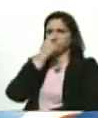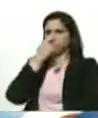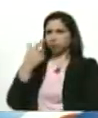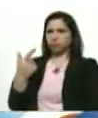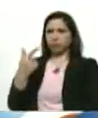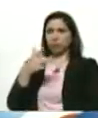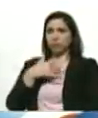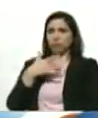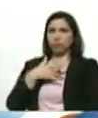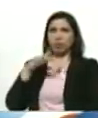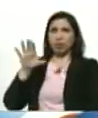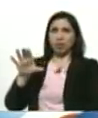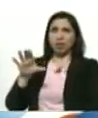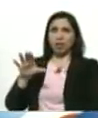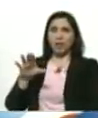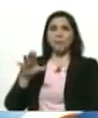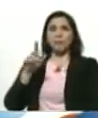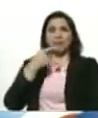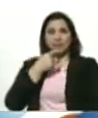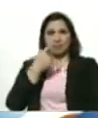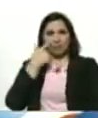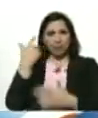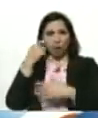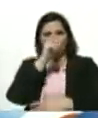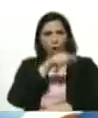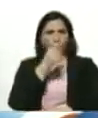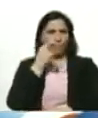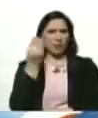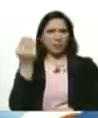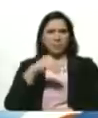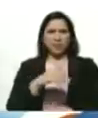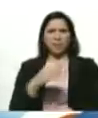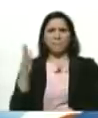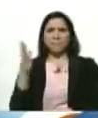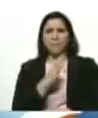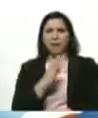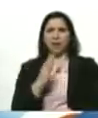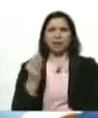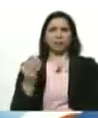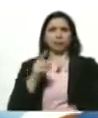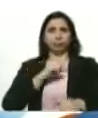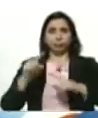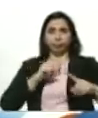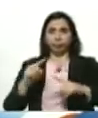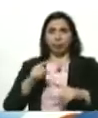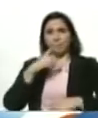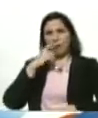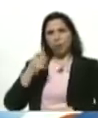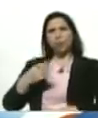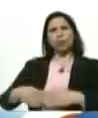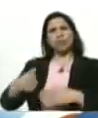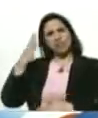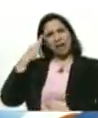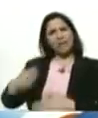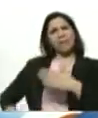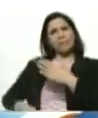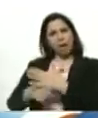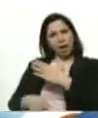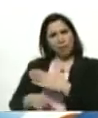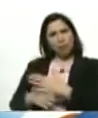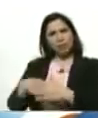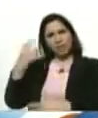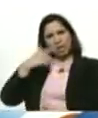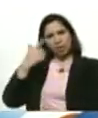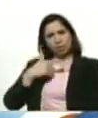venezolanos dice my pompea vienen más acciones un maduro sabe que vamos en serio un odio personal